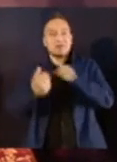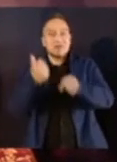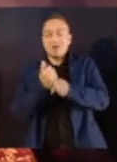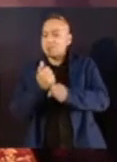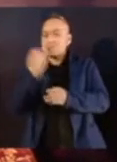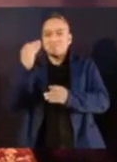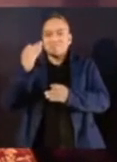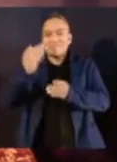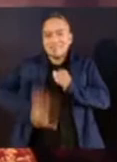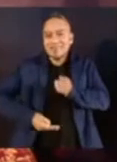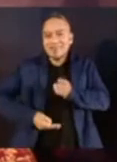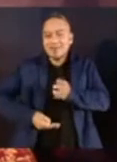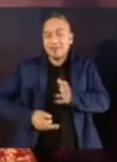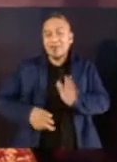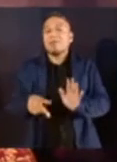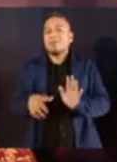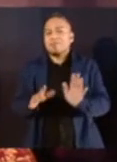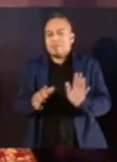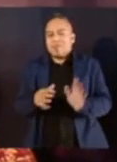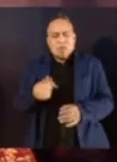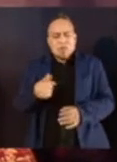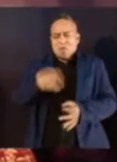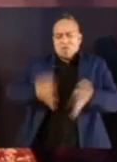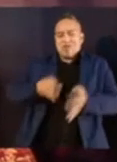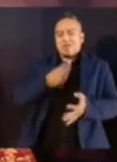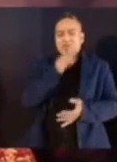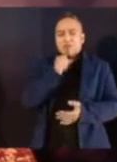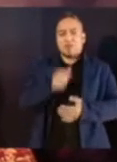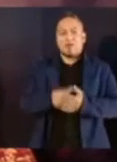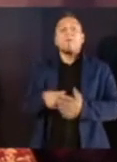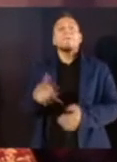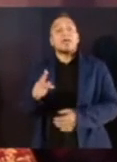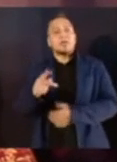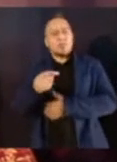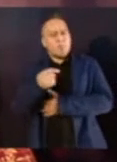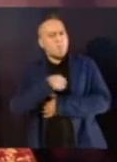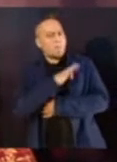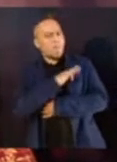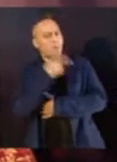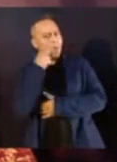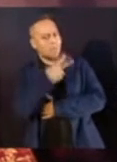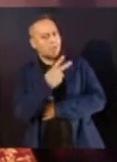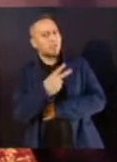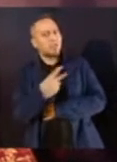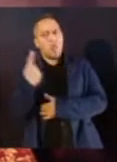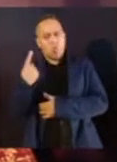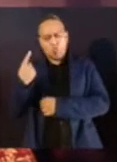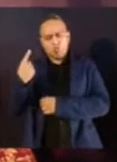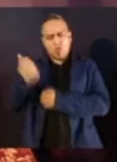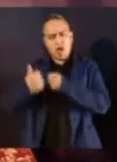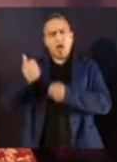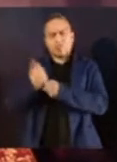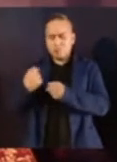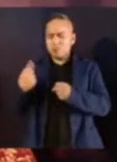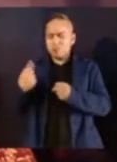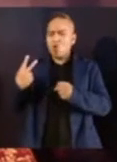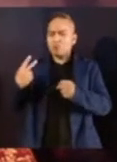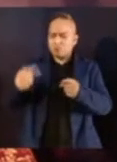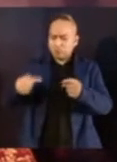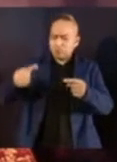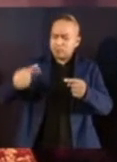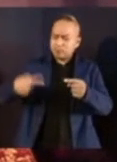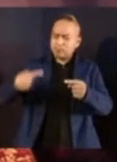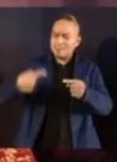ya durante estos 3 años logramos echar abajo la reforma educativa del